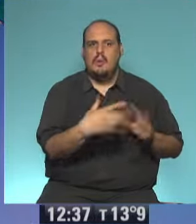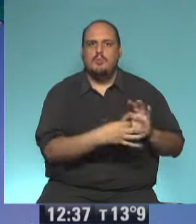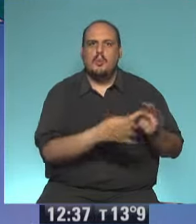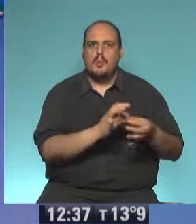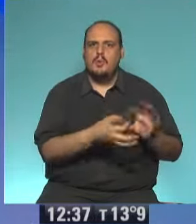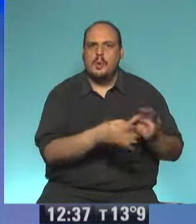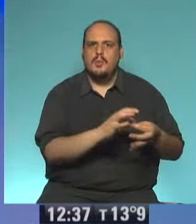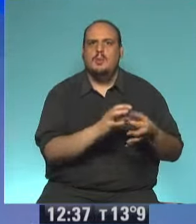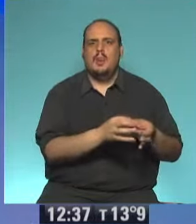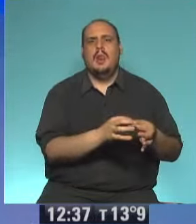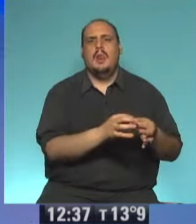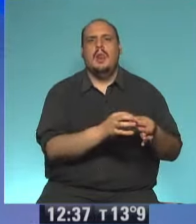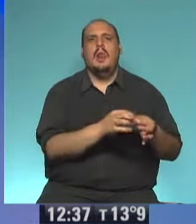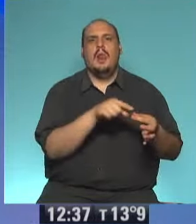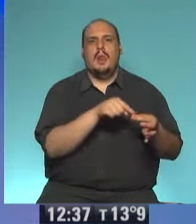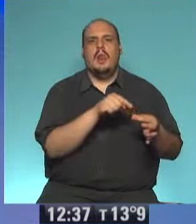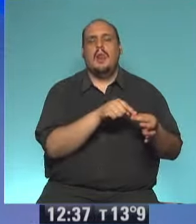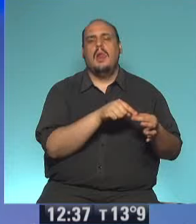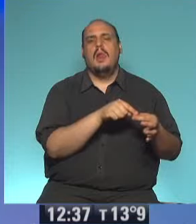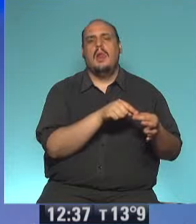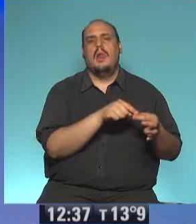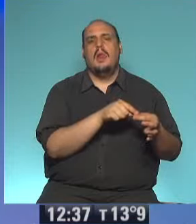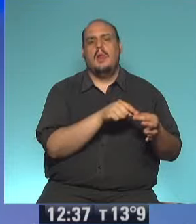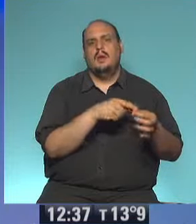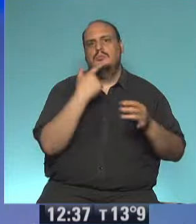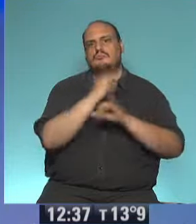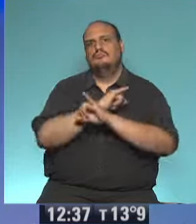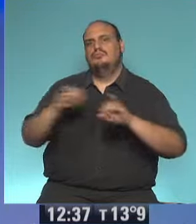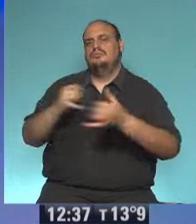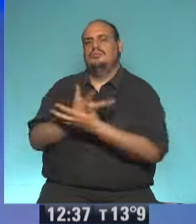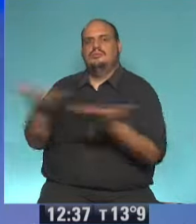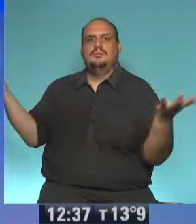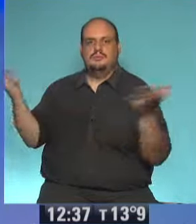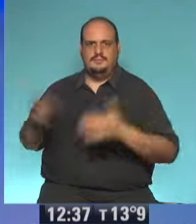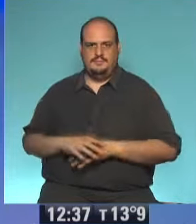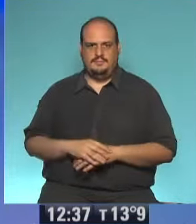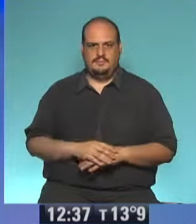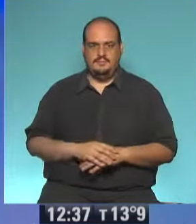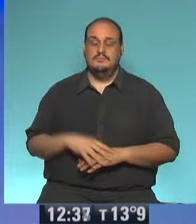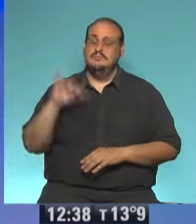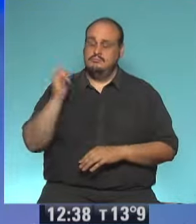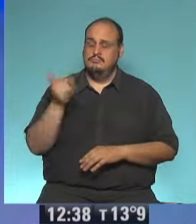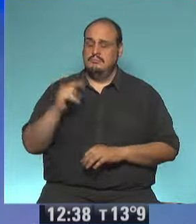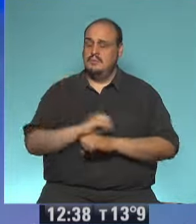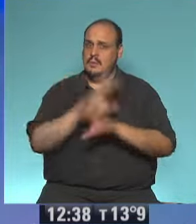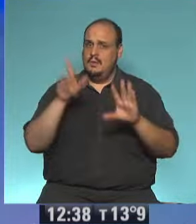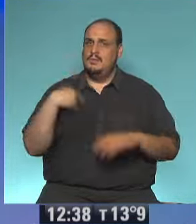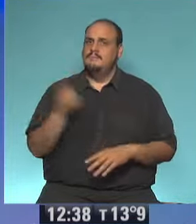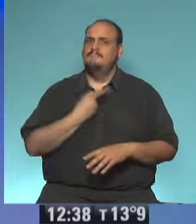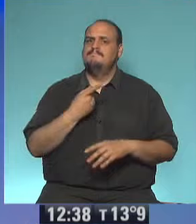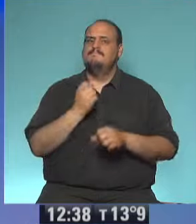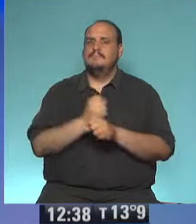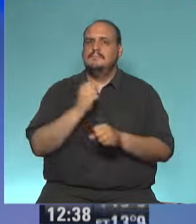ahí tiene mayor masividad y difusión cada uno de sus productos. Claro, nosotros trabajamos desde